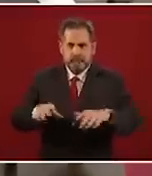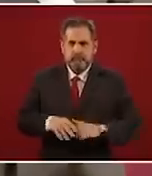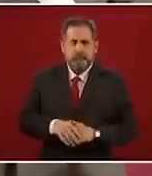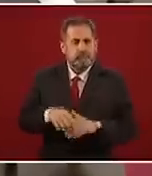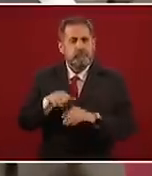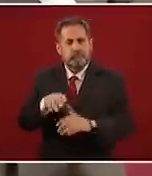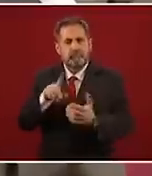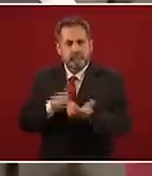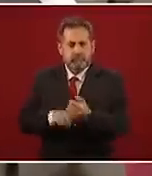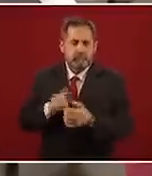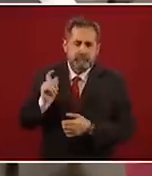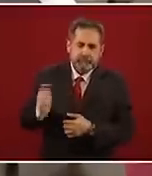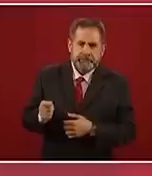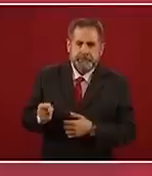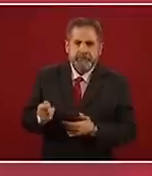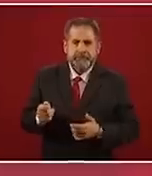sobre la situación